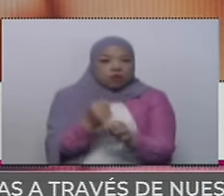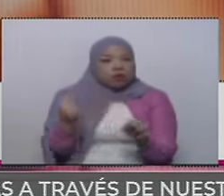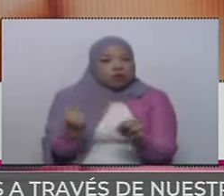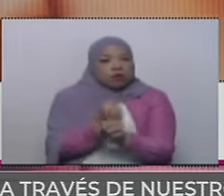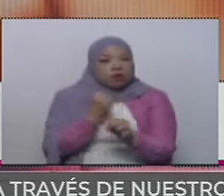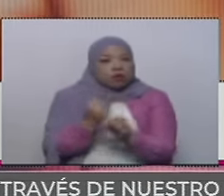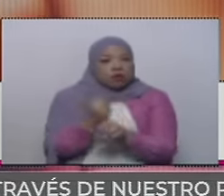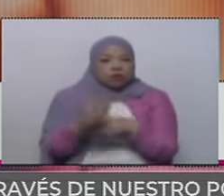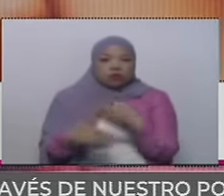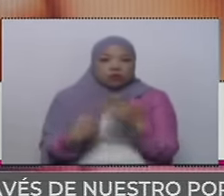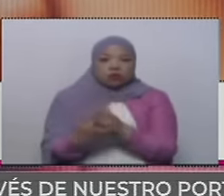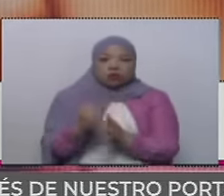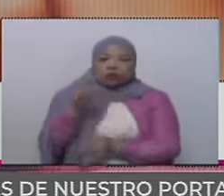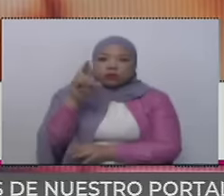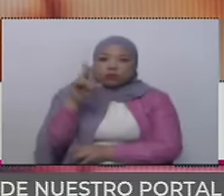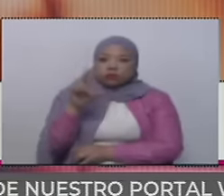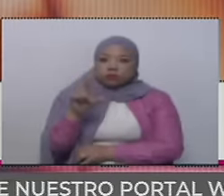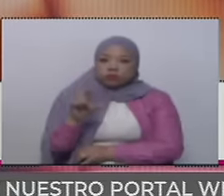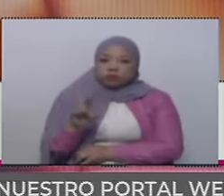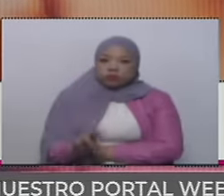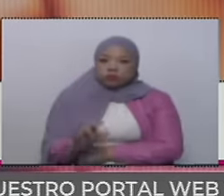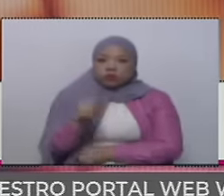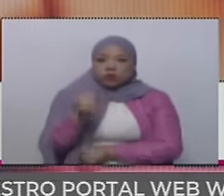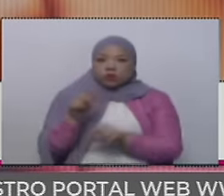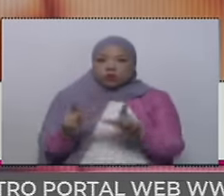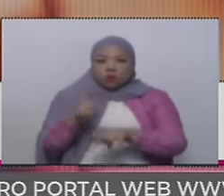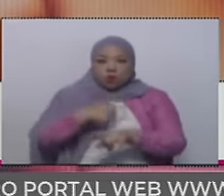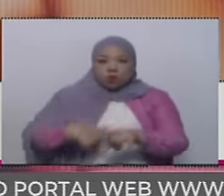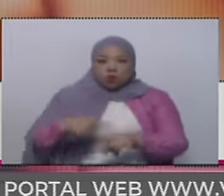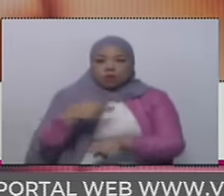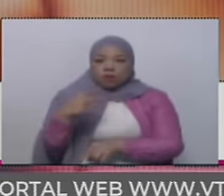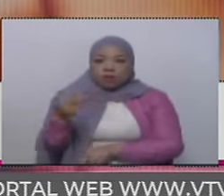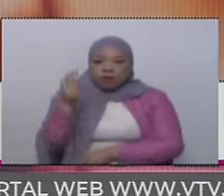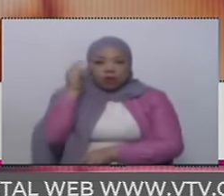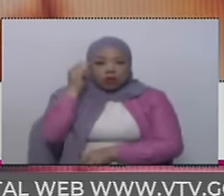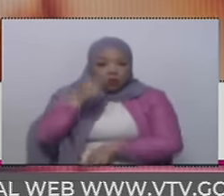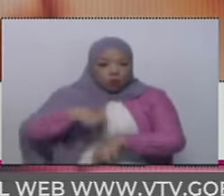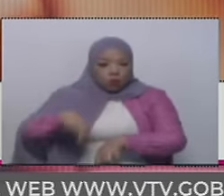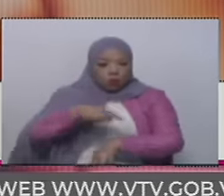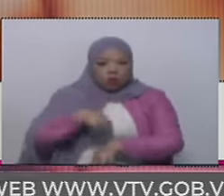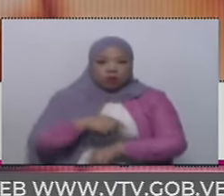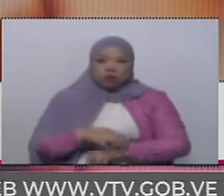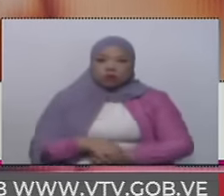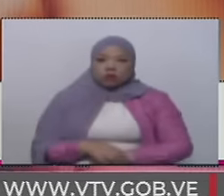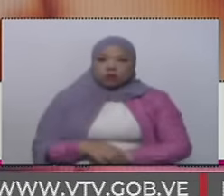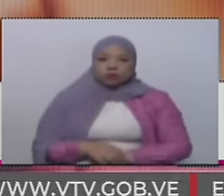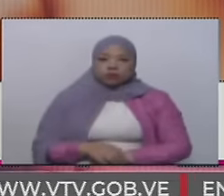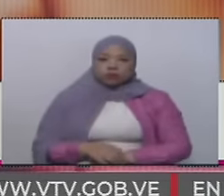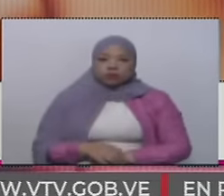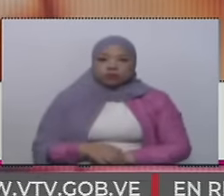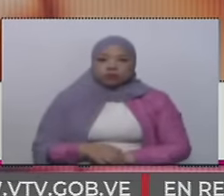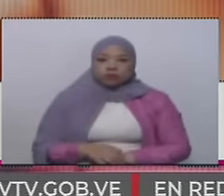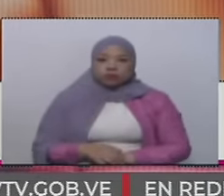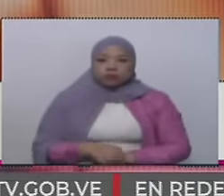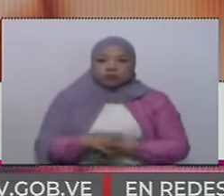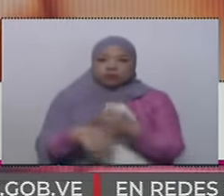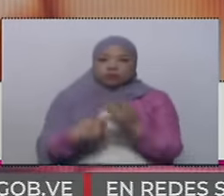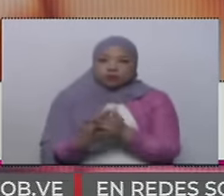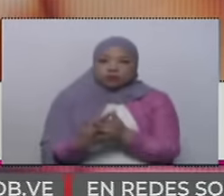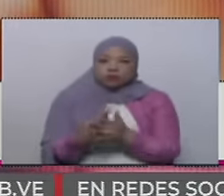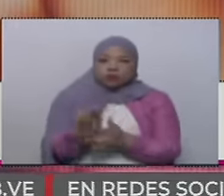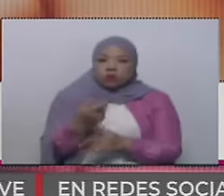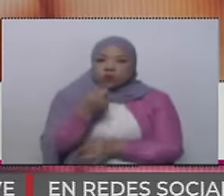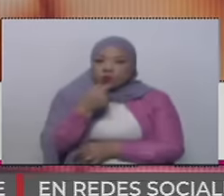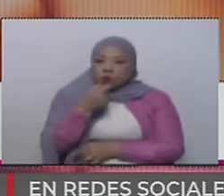trabajar todos los días 18 horas, 20 horas, ¿eh? Porque he